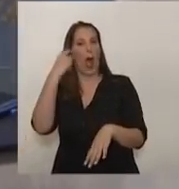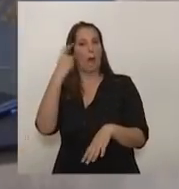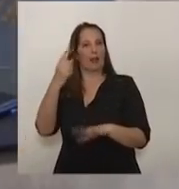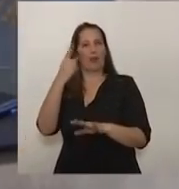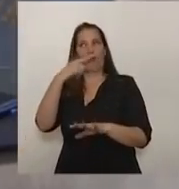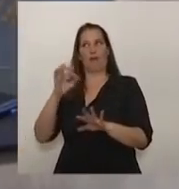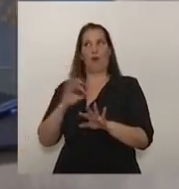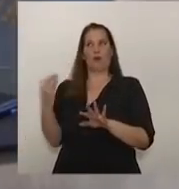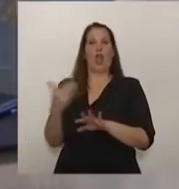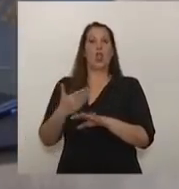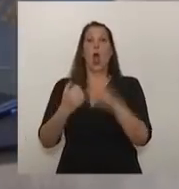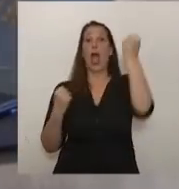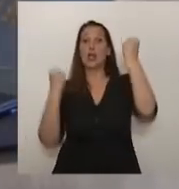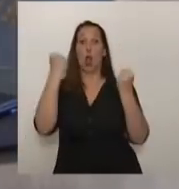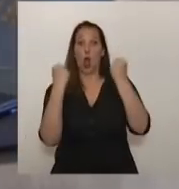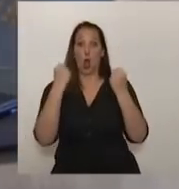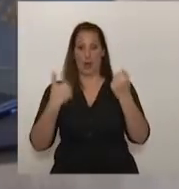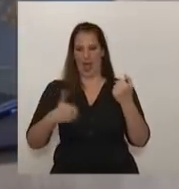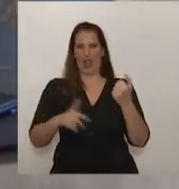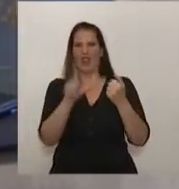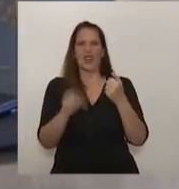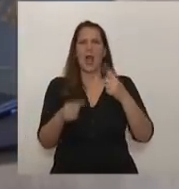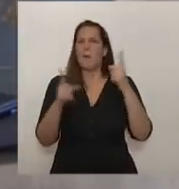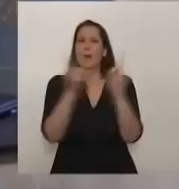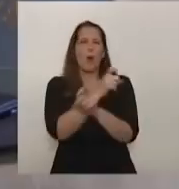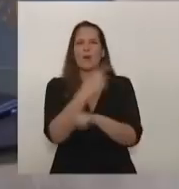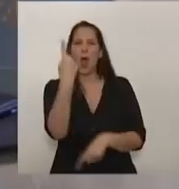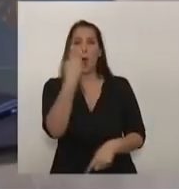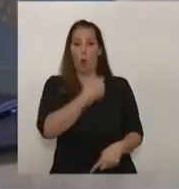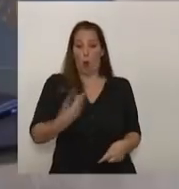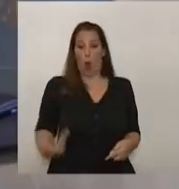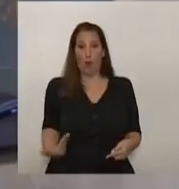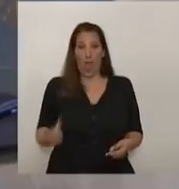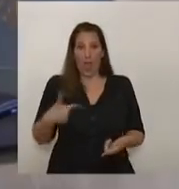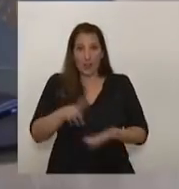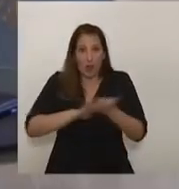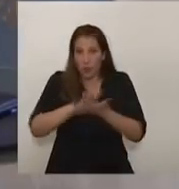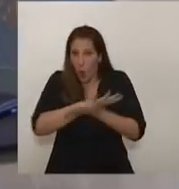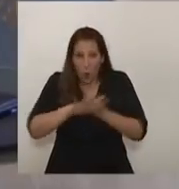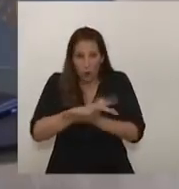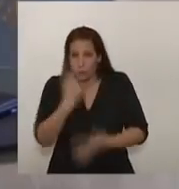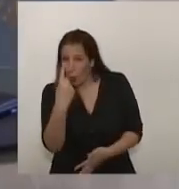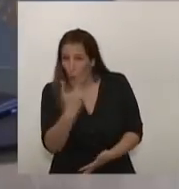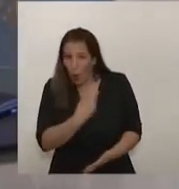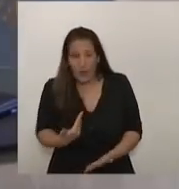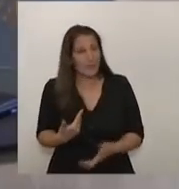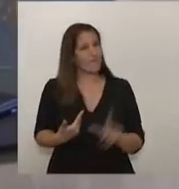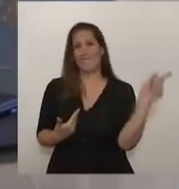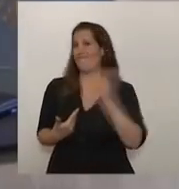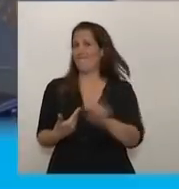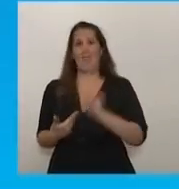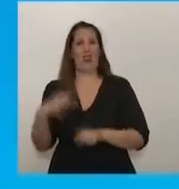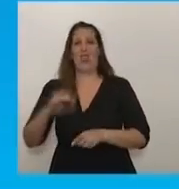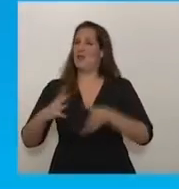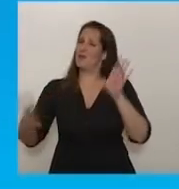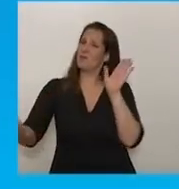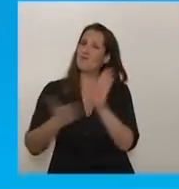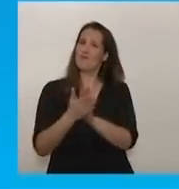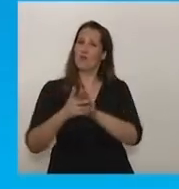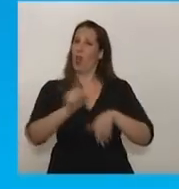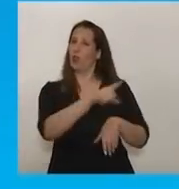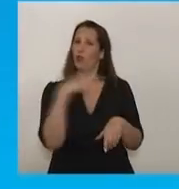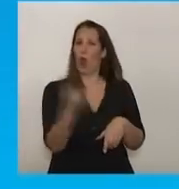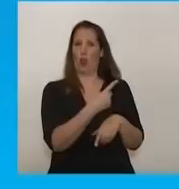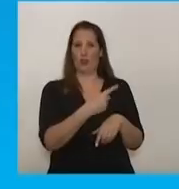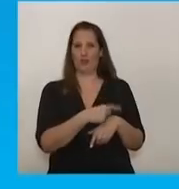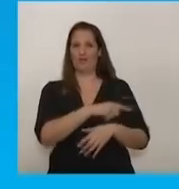nuestra economía no puede solucionarlos un solo gobierno. Tenemos que hacerlo entre todos.